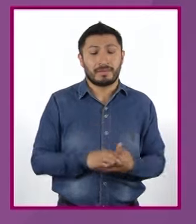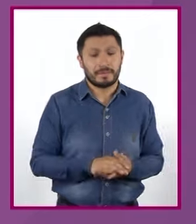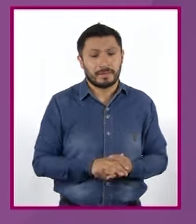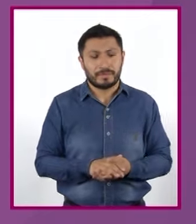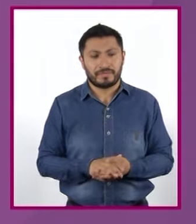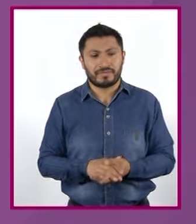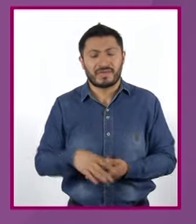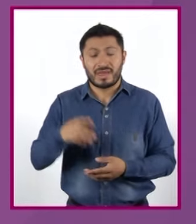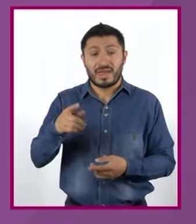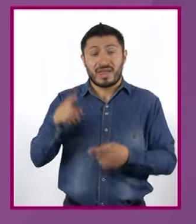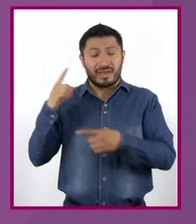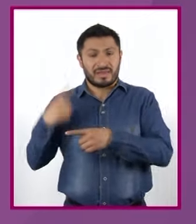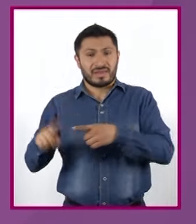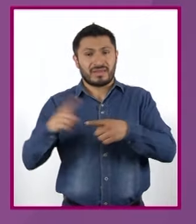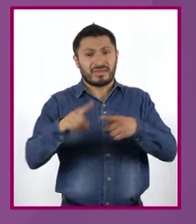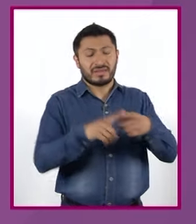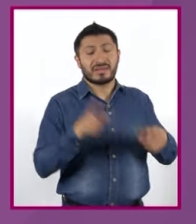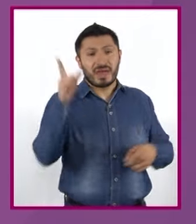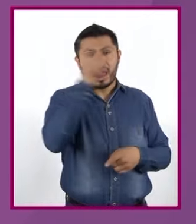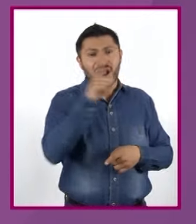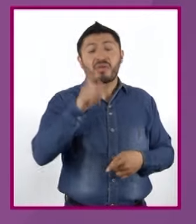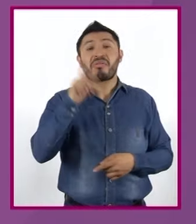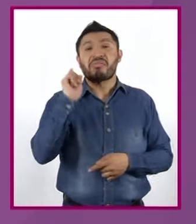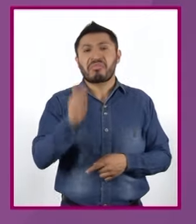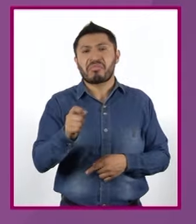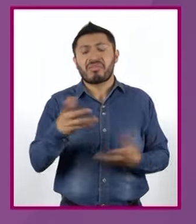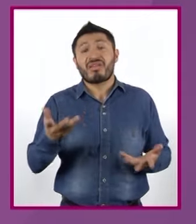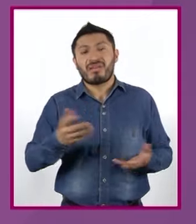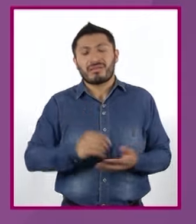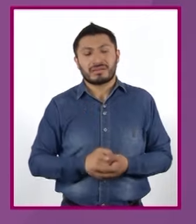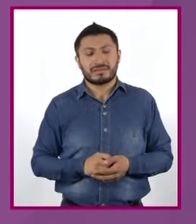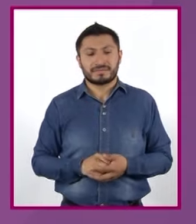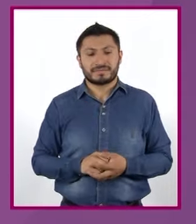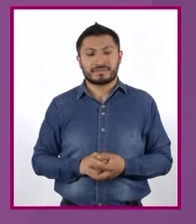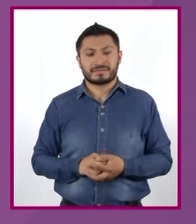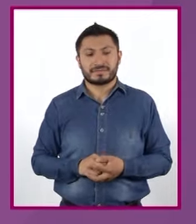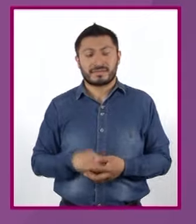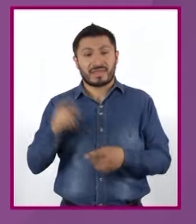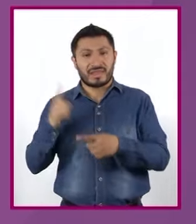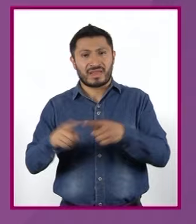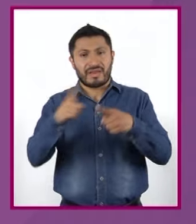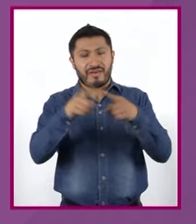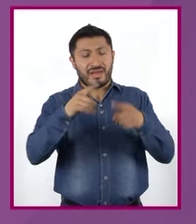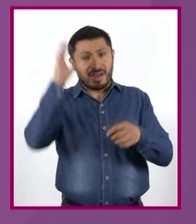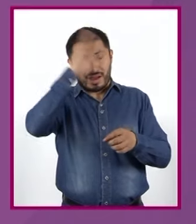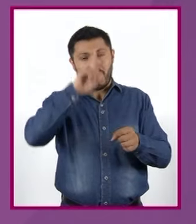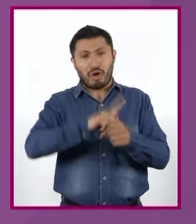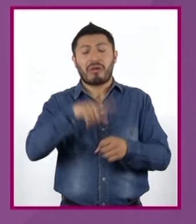por diversidad lingüística? ¿Qué entendemos por diversidad cultural?